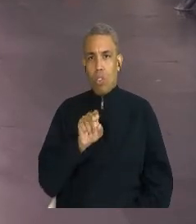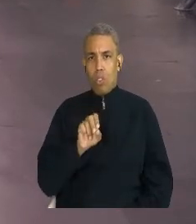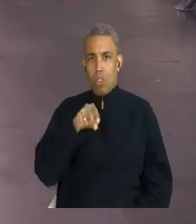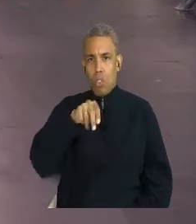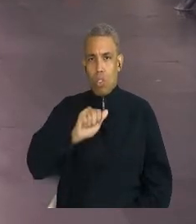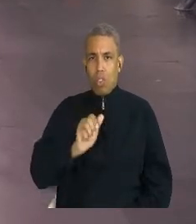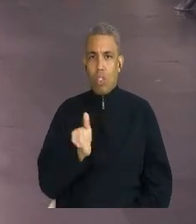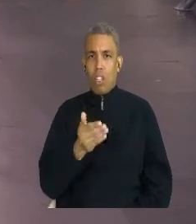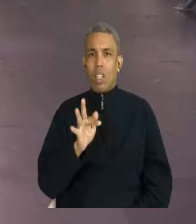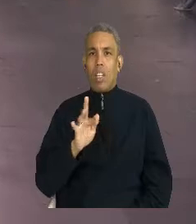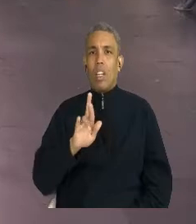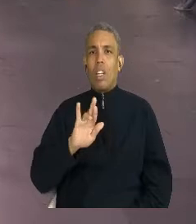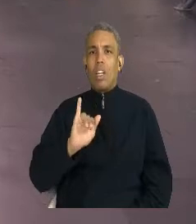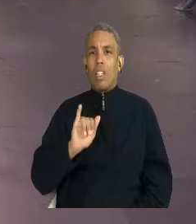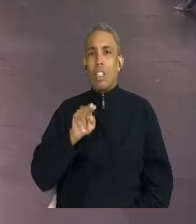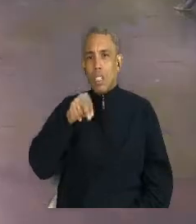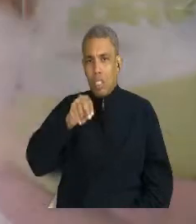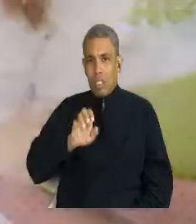Más que un gym, una familia.